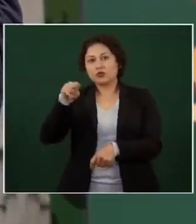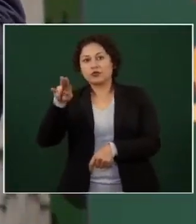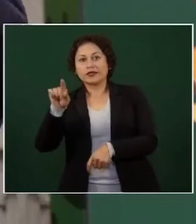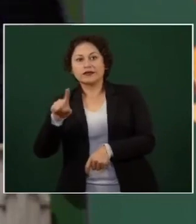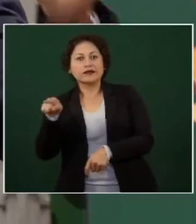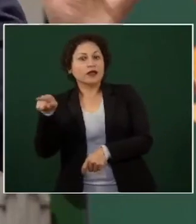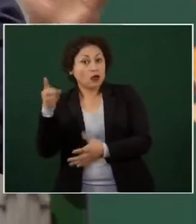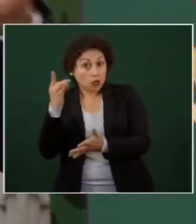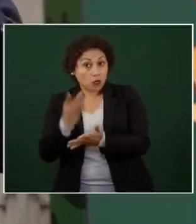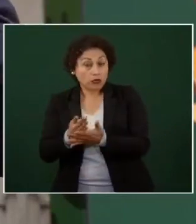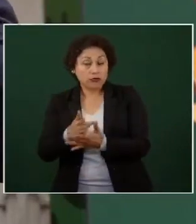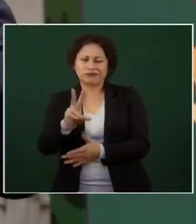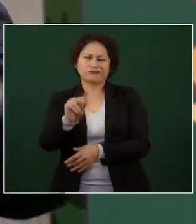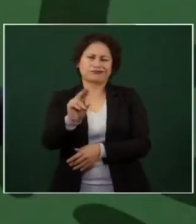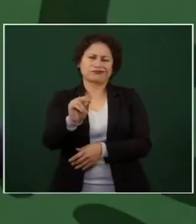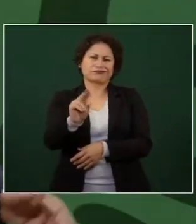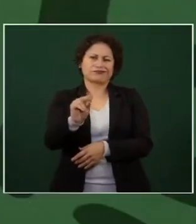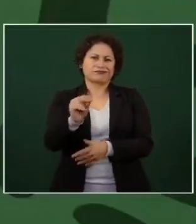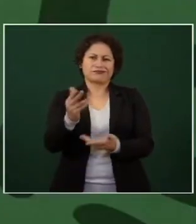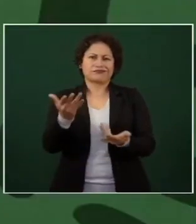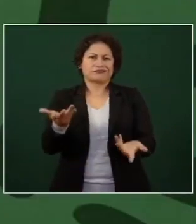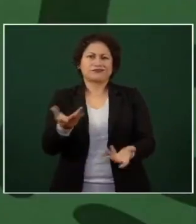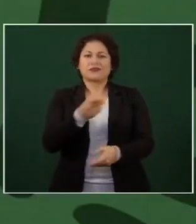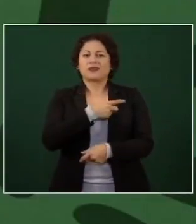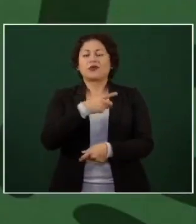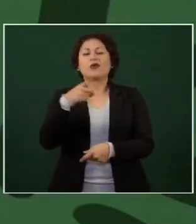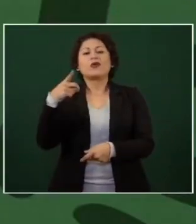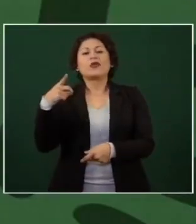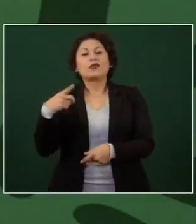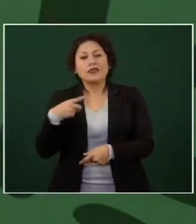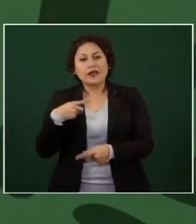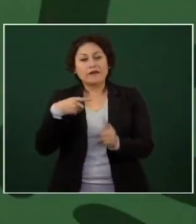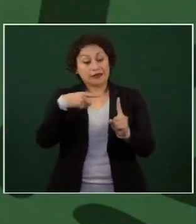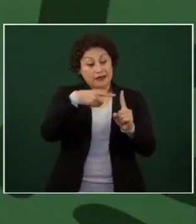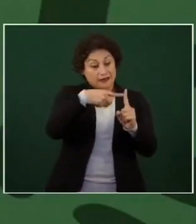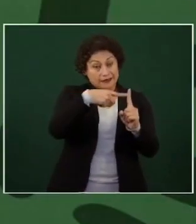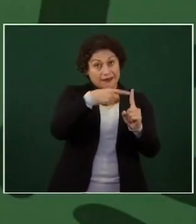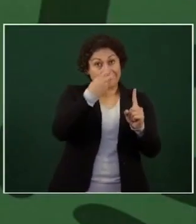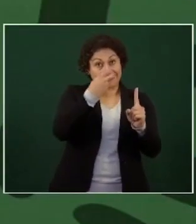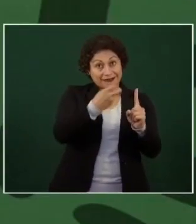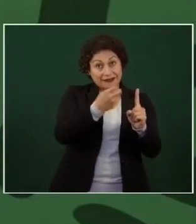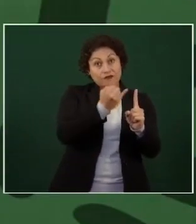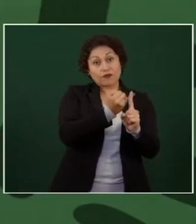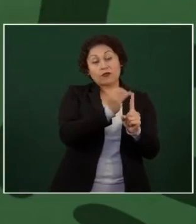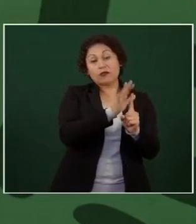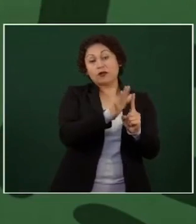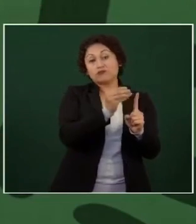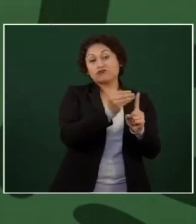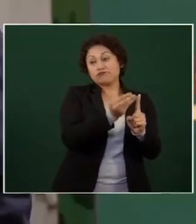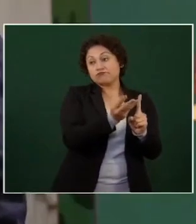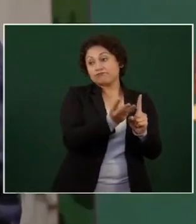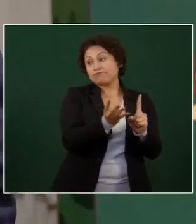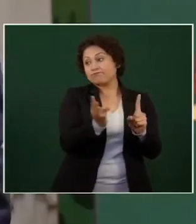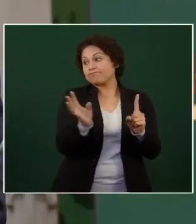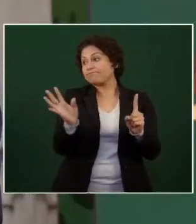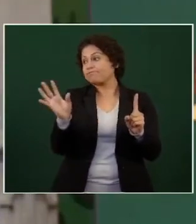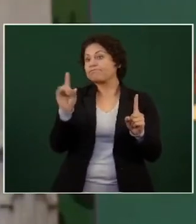es que esto tiene que ver con un asunto